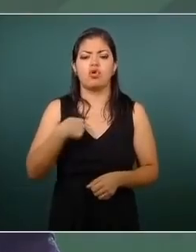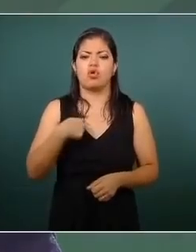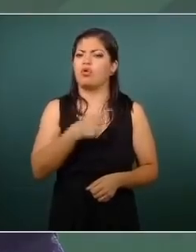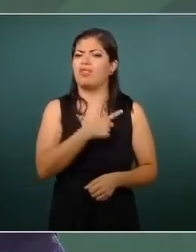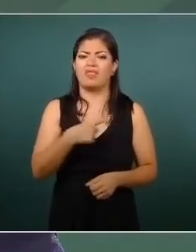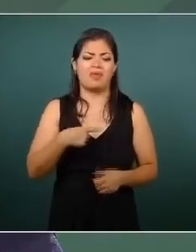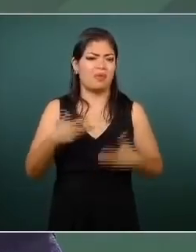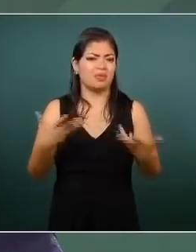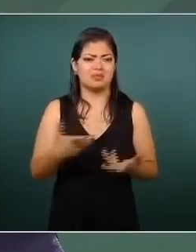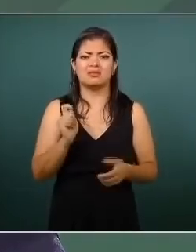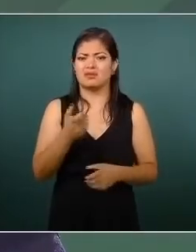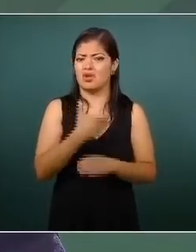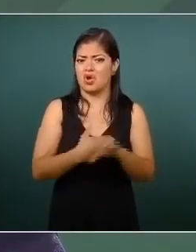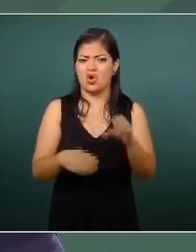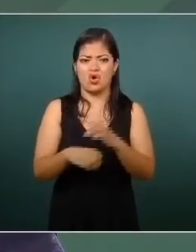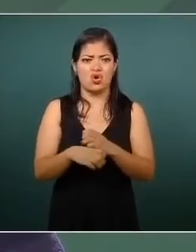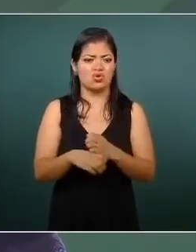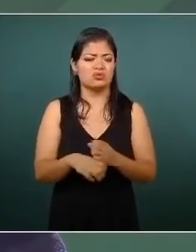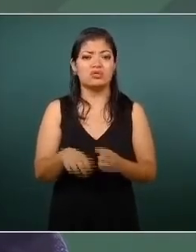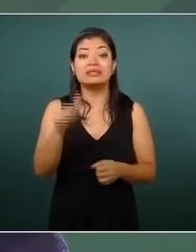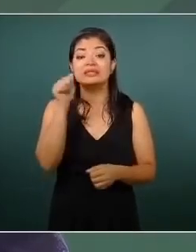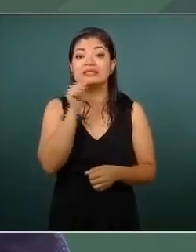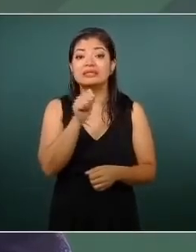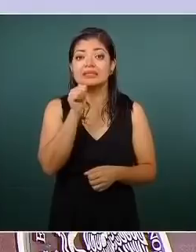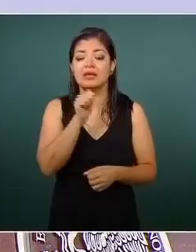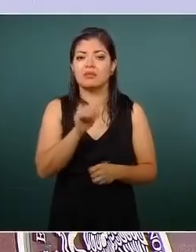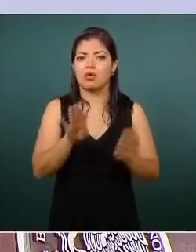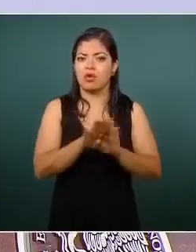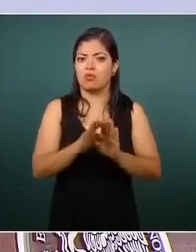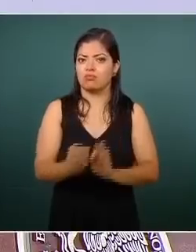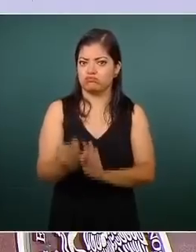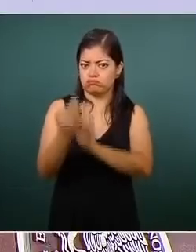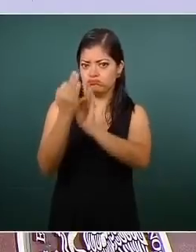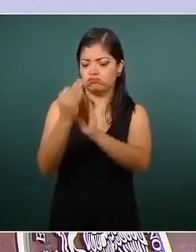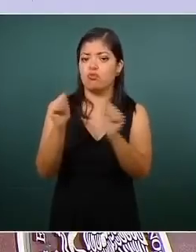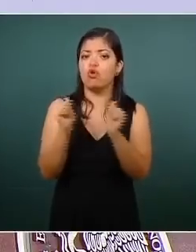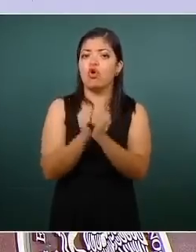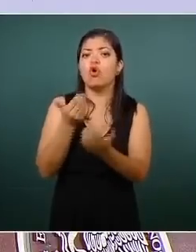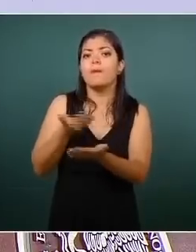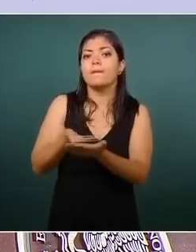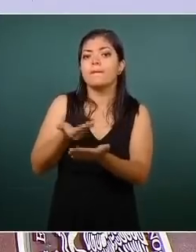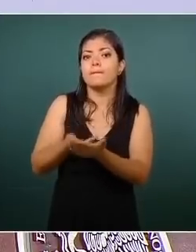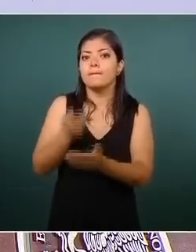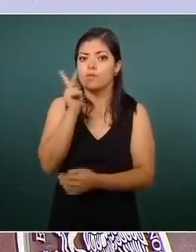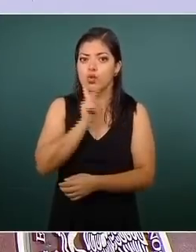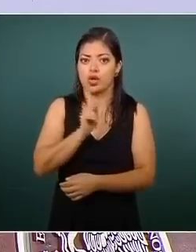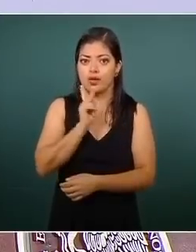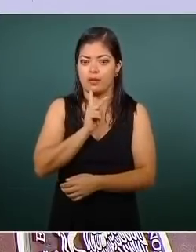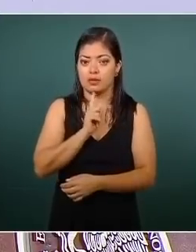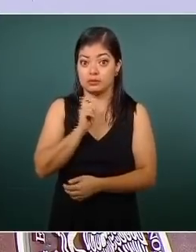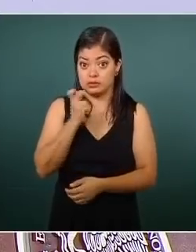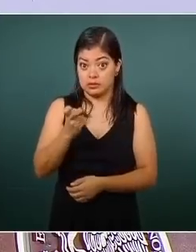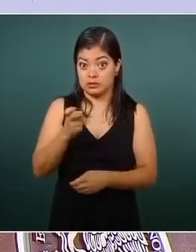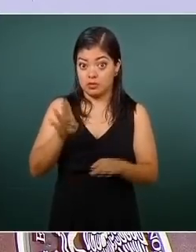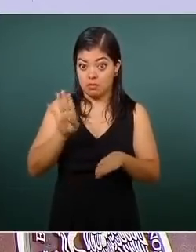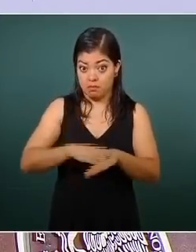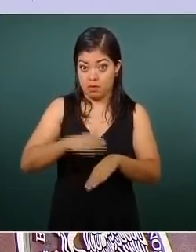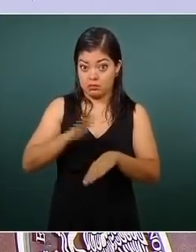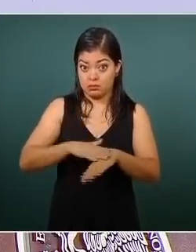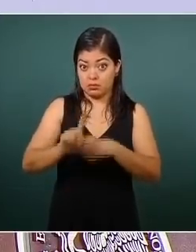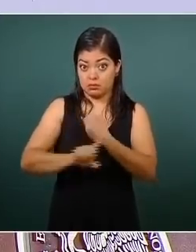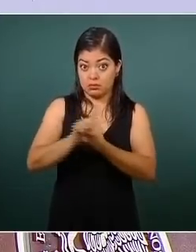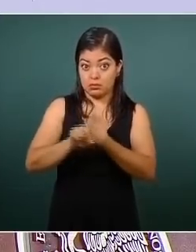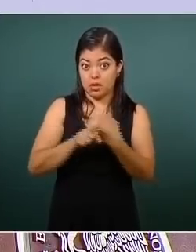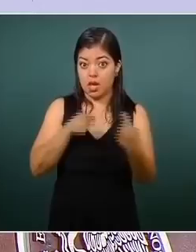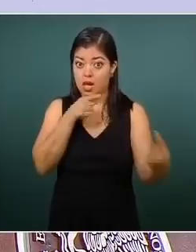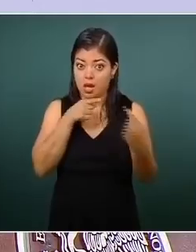hacerse las cosas, platicando de frente, con argumentos y no en un ejercicio que siga alentando el enfrentamiento y el